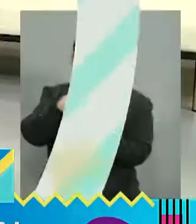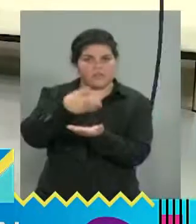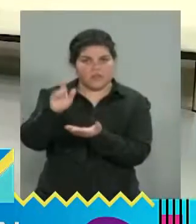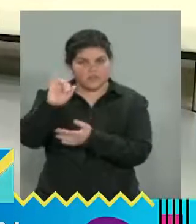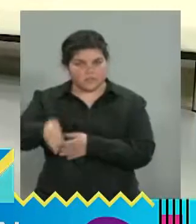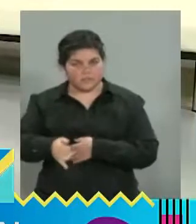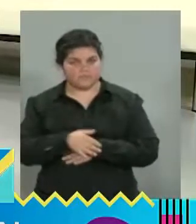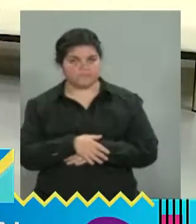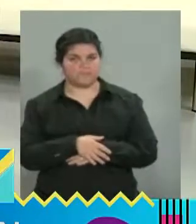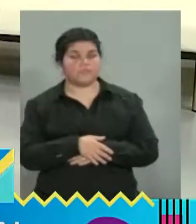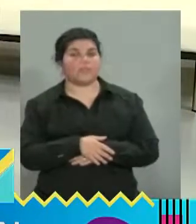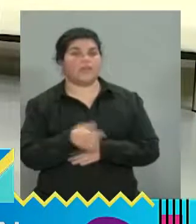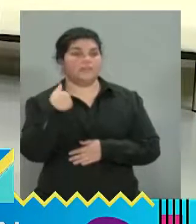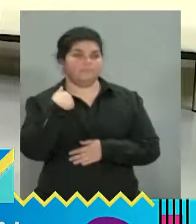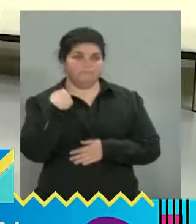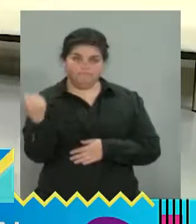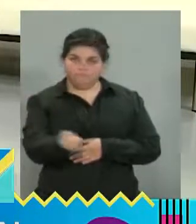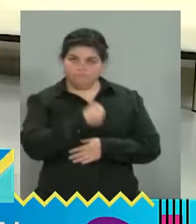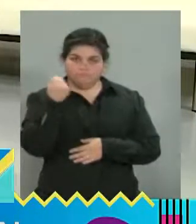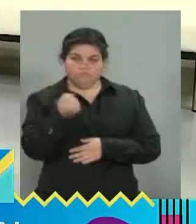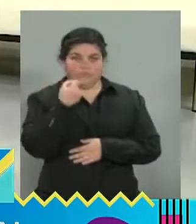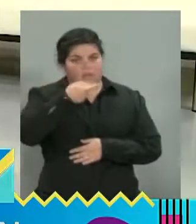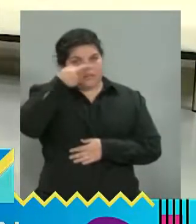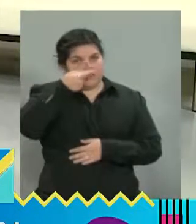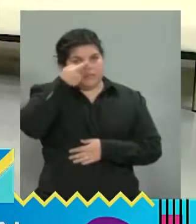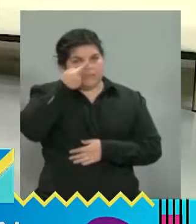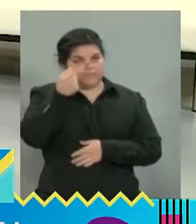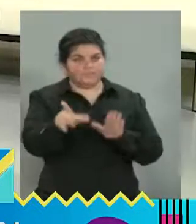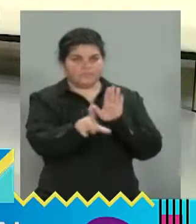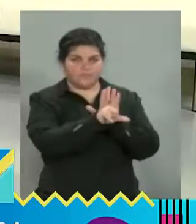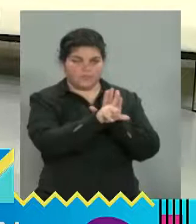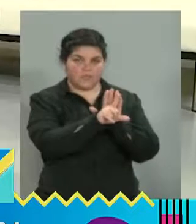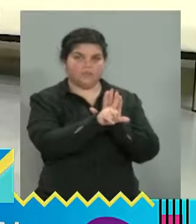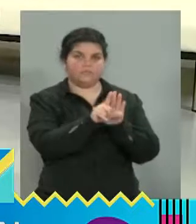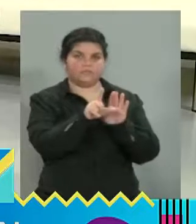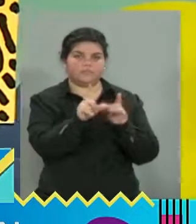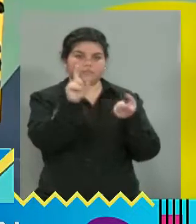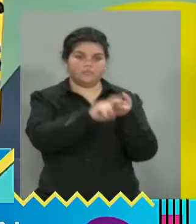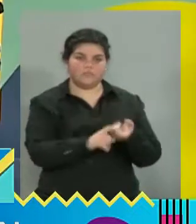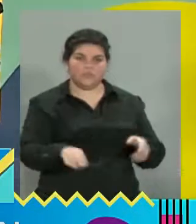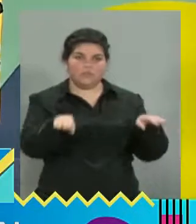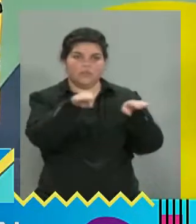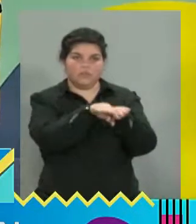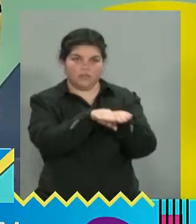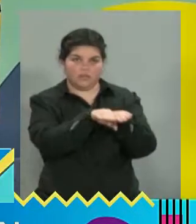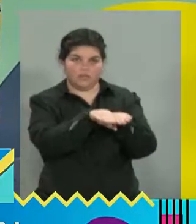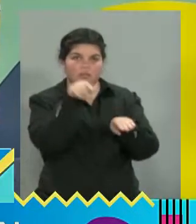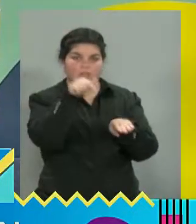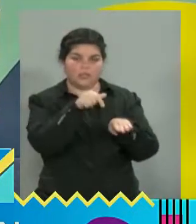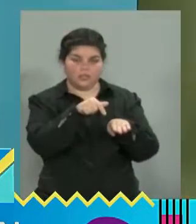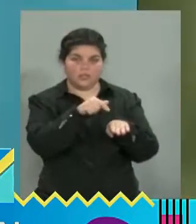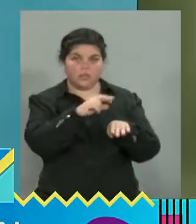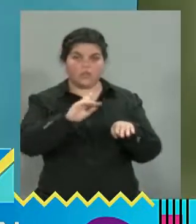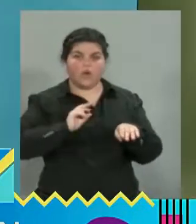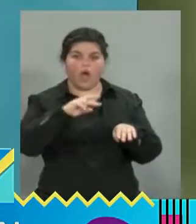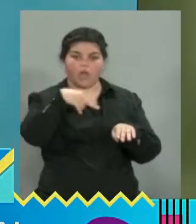porque en el ámbito histórico, después de la ley de matrimonio igualitario, pasaron 2 años y se aprobó la ley de identidad de género,